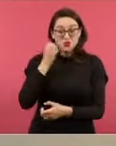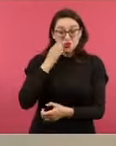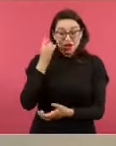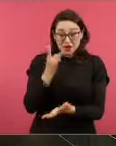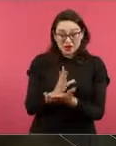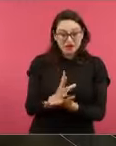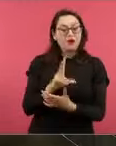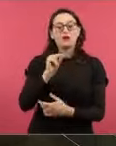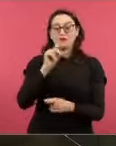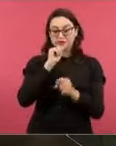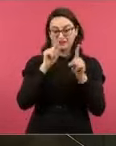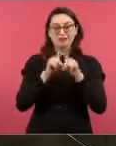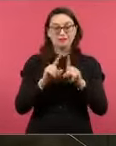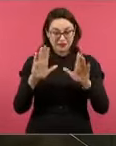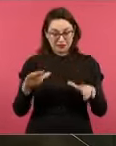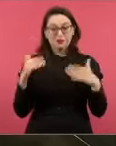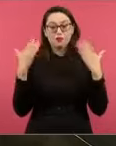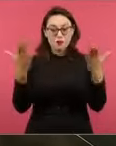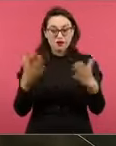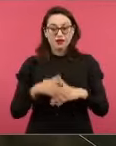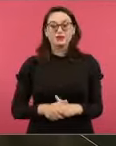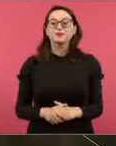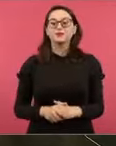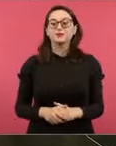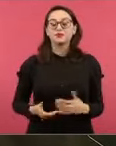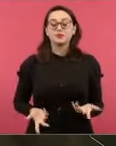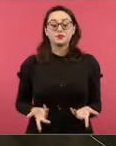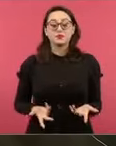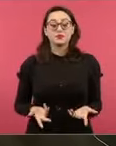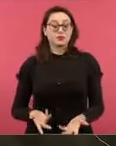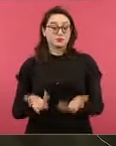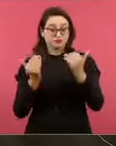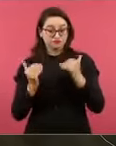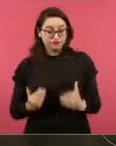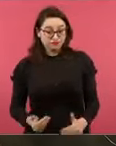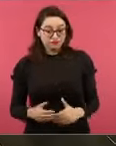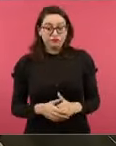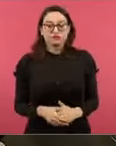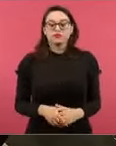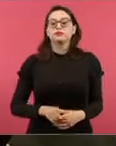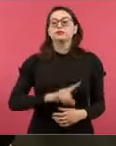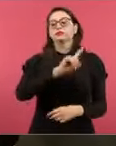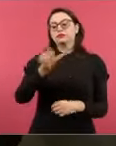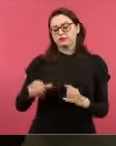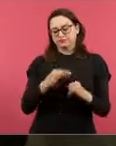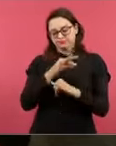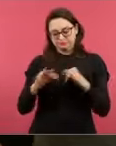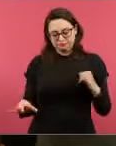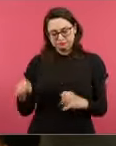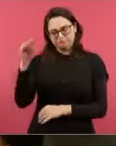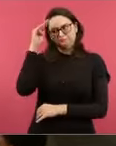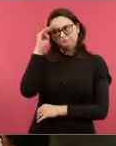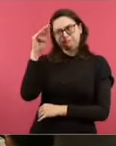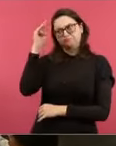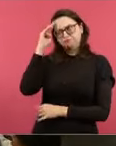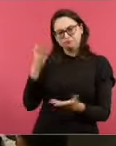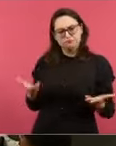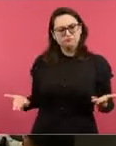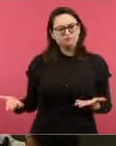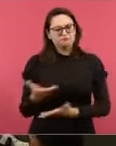comunidad. Continuamos y pues donde valoramos y compartimos nuestros logros, ya lo han comentado perfectamente